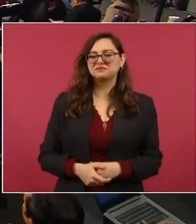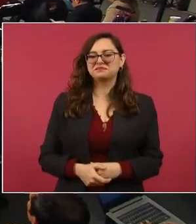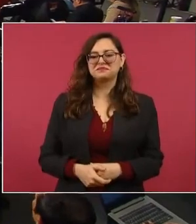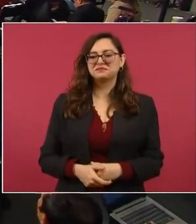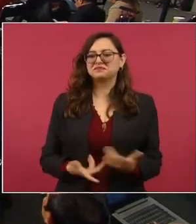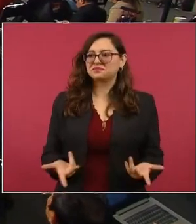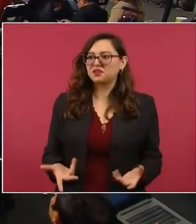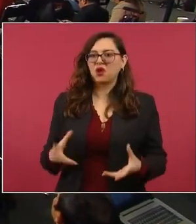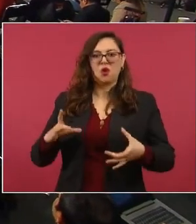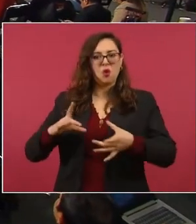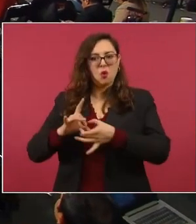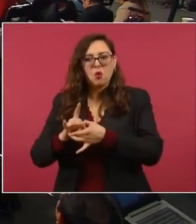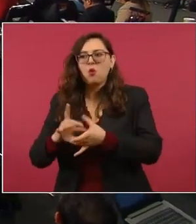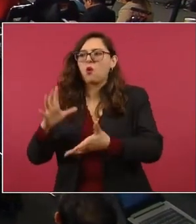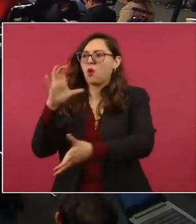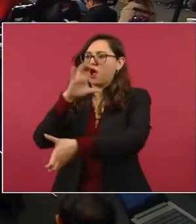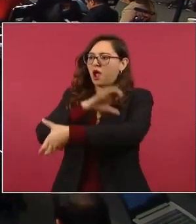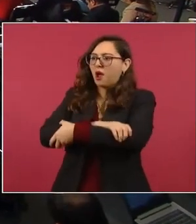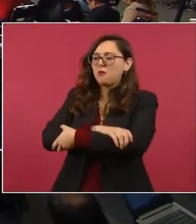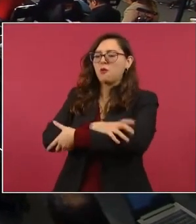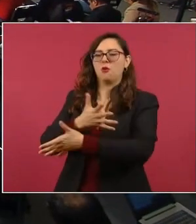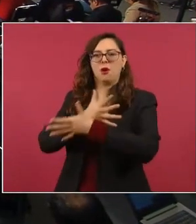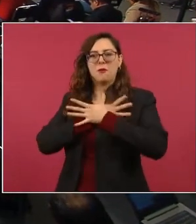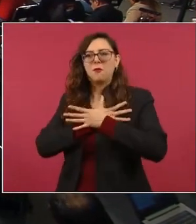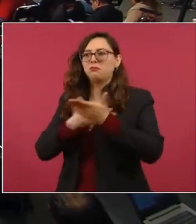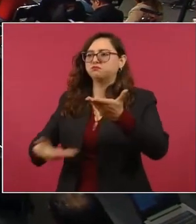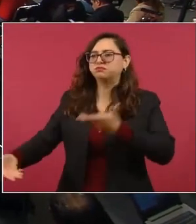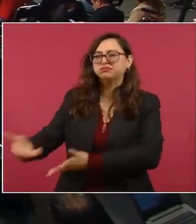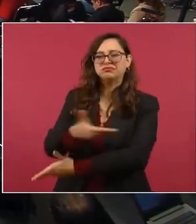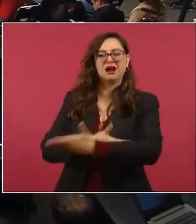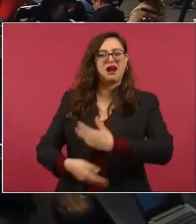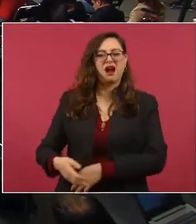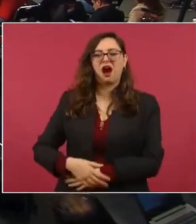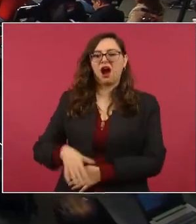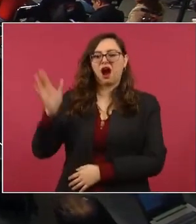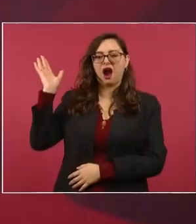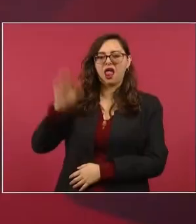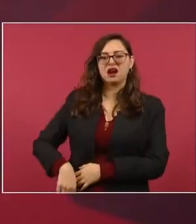la solidaridad, la fraternidad, el amor al prójimo.